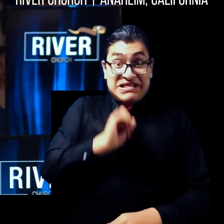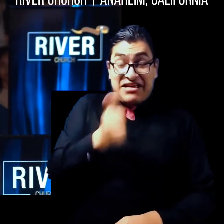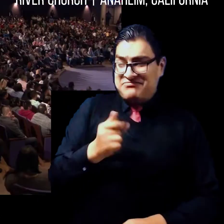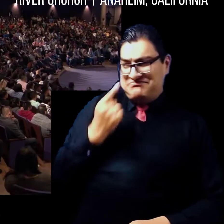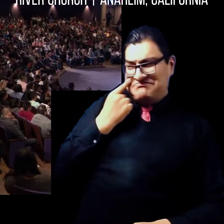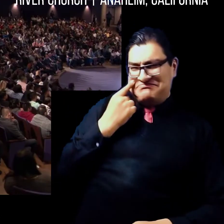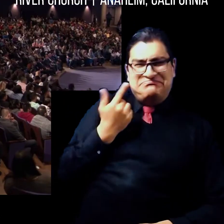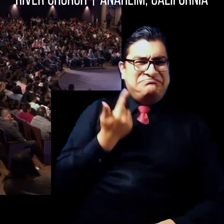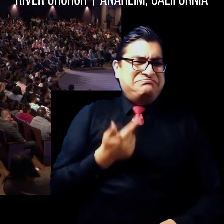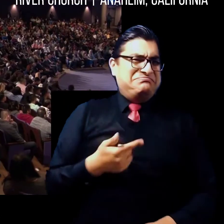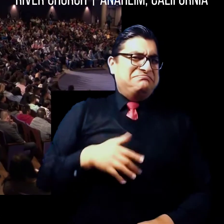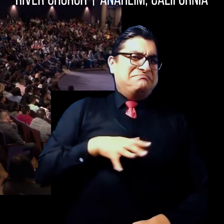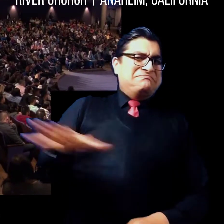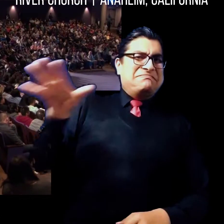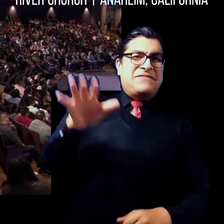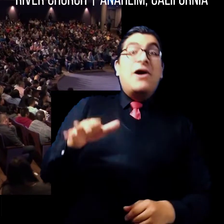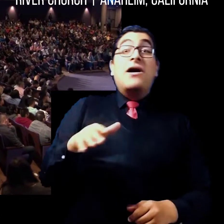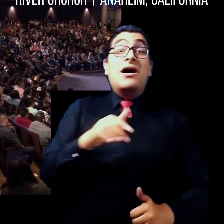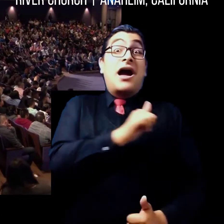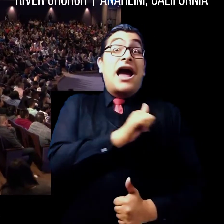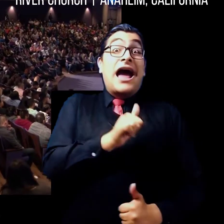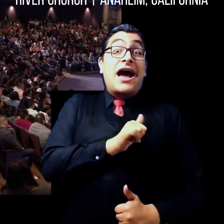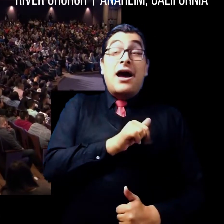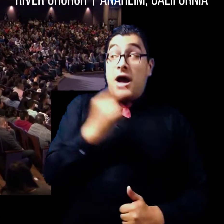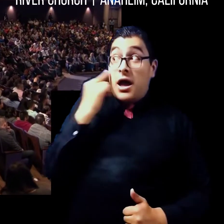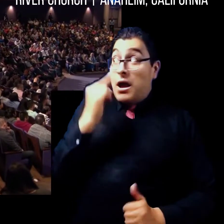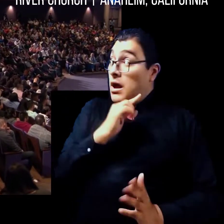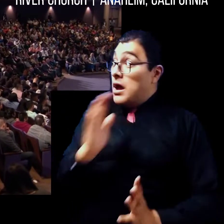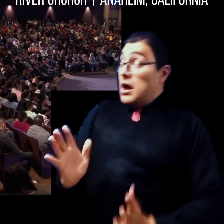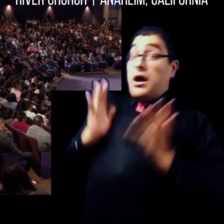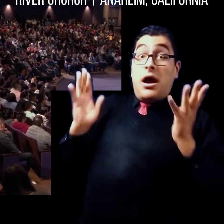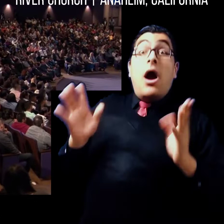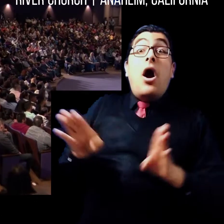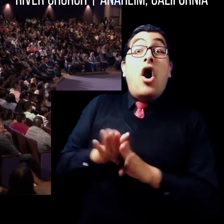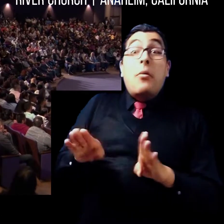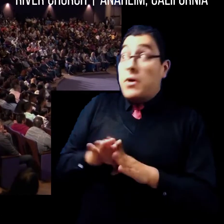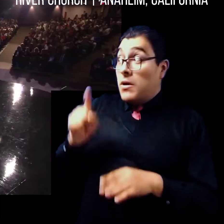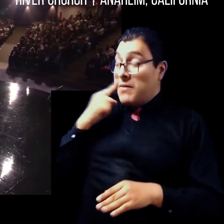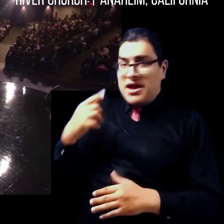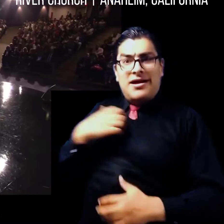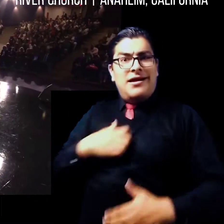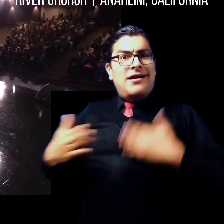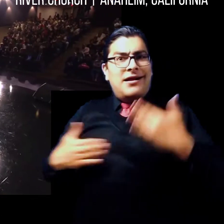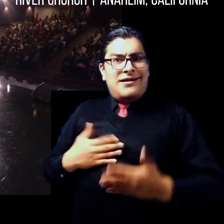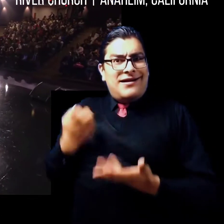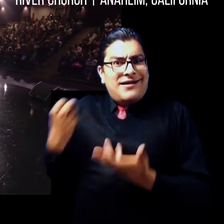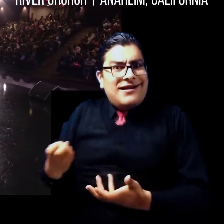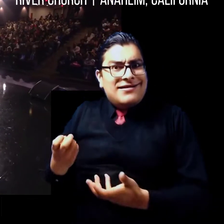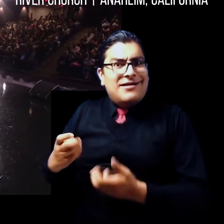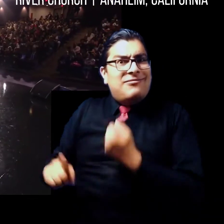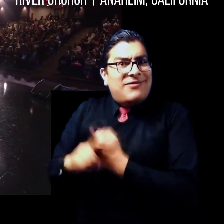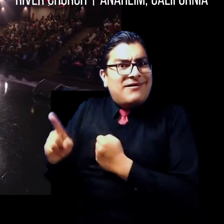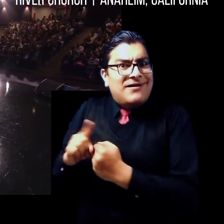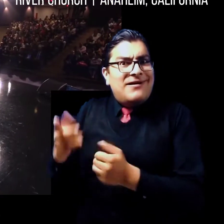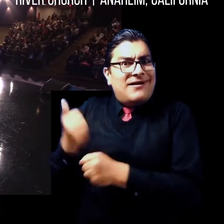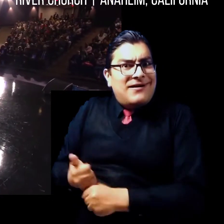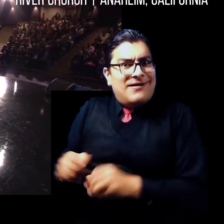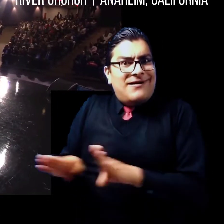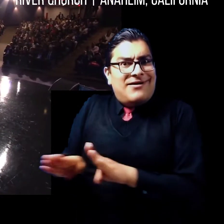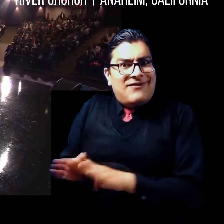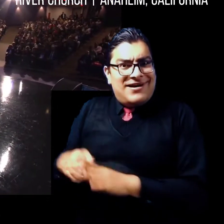contentos. Los carceleros solo se sorprenden cuando ven alegría, cuando no hay razón terrenal para